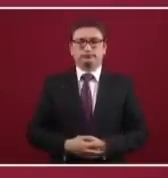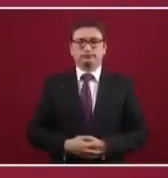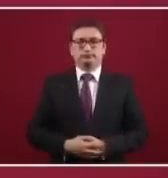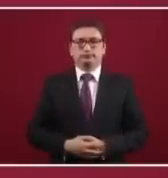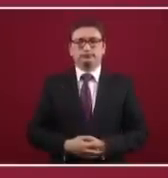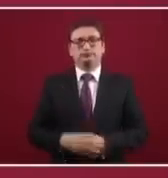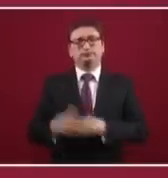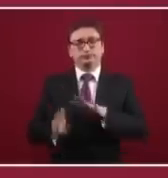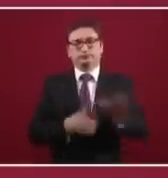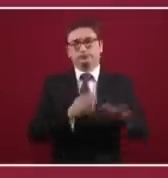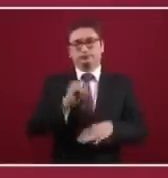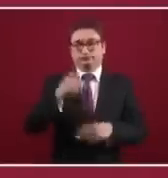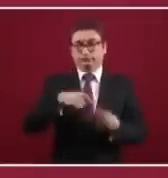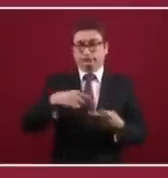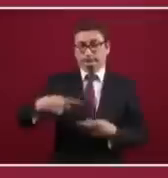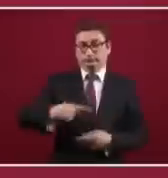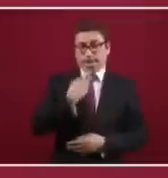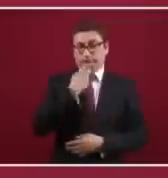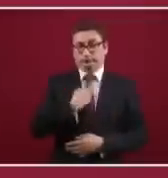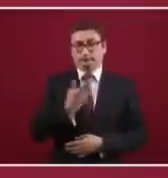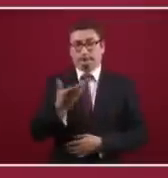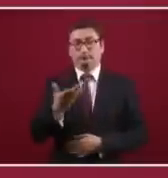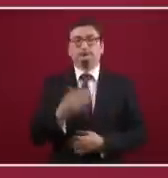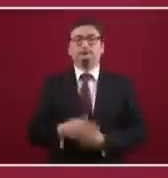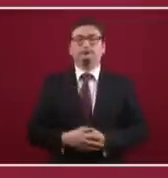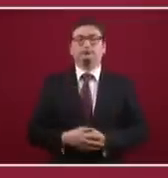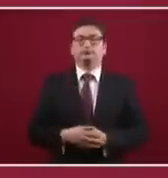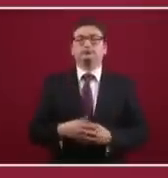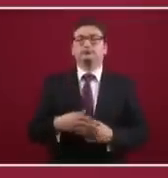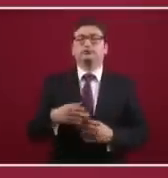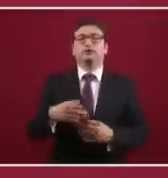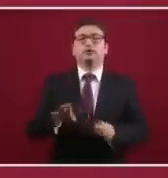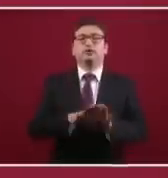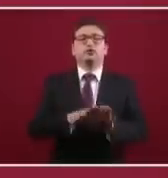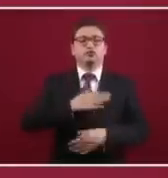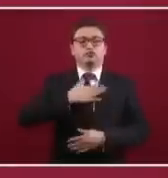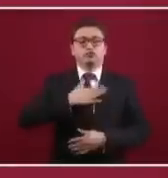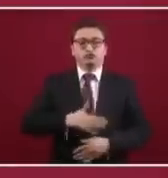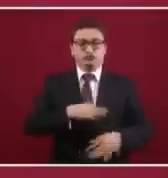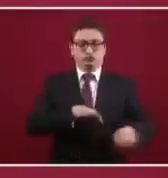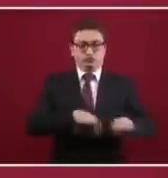2020. Lo otro que planteas tiene que ver con la justicia laboral.